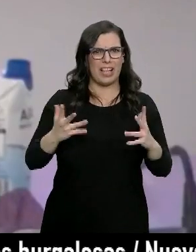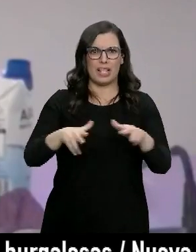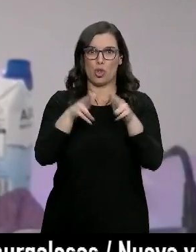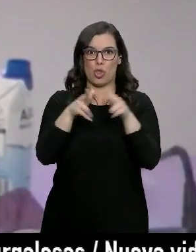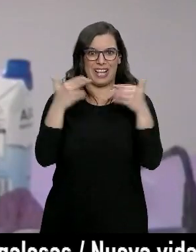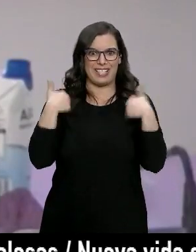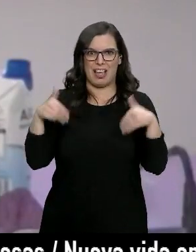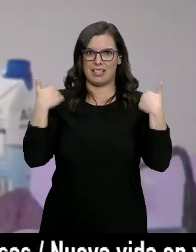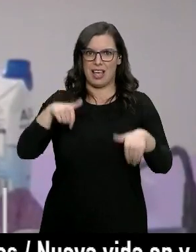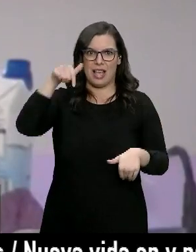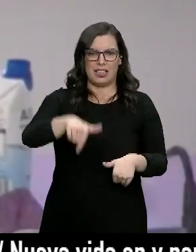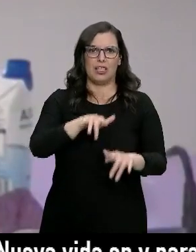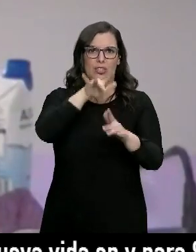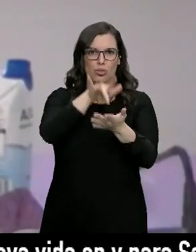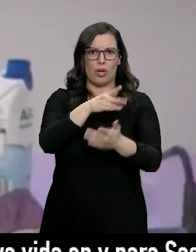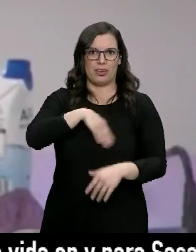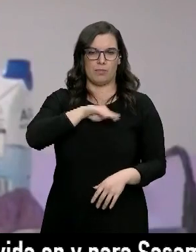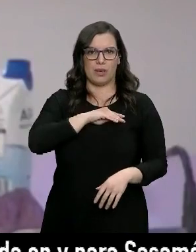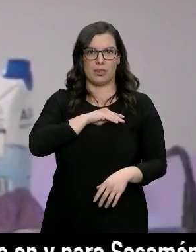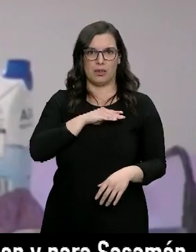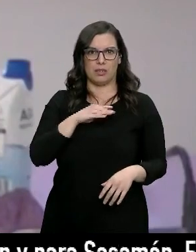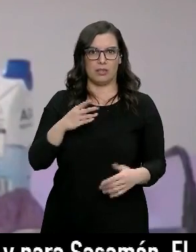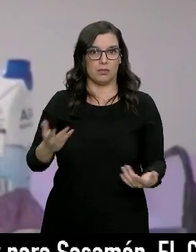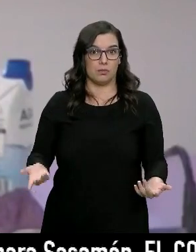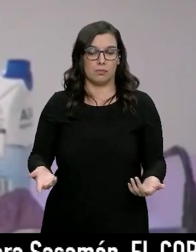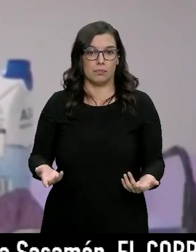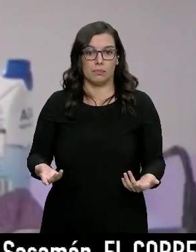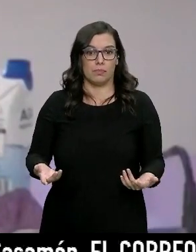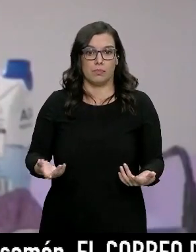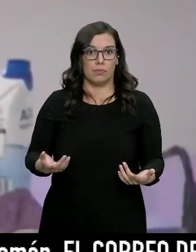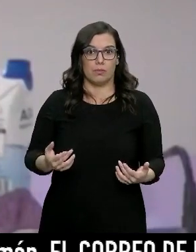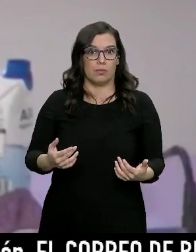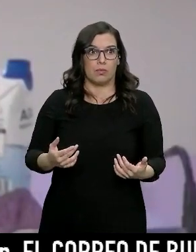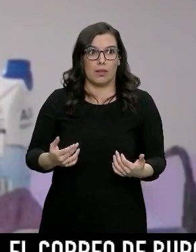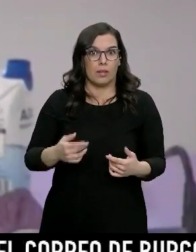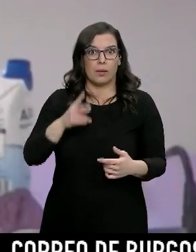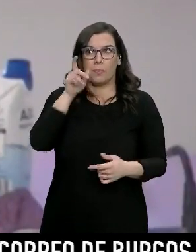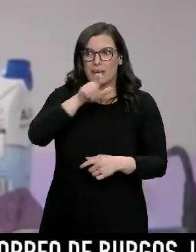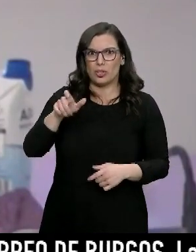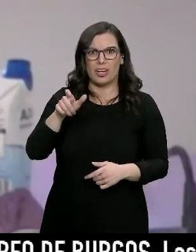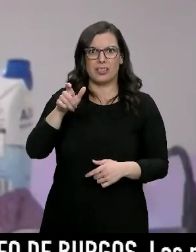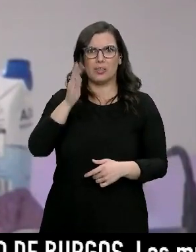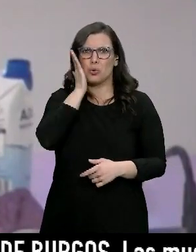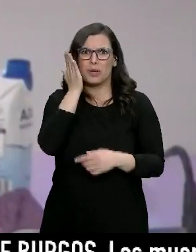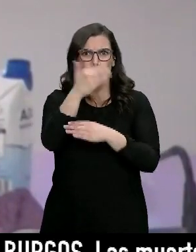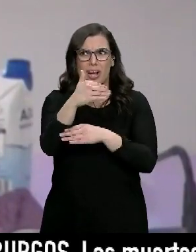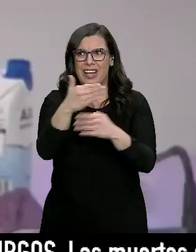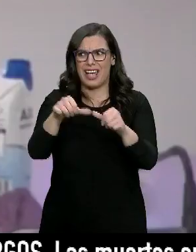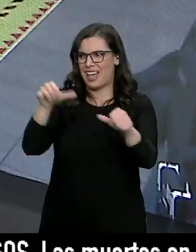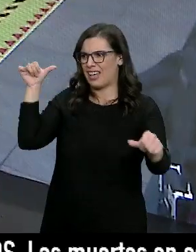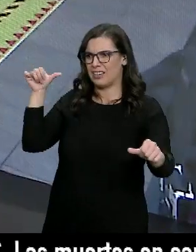social que se vive en nuestro país. Nunca tanto como hoy se había visto personas durmiendo en las